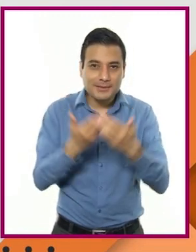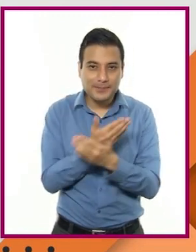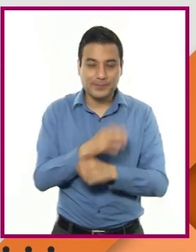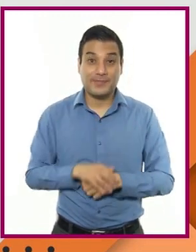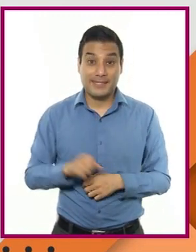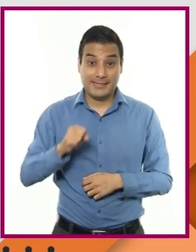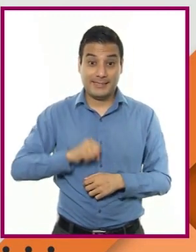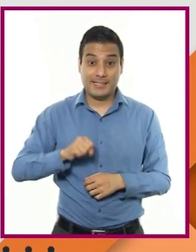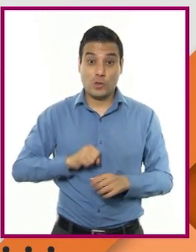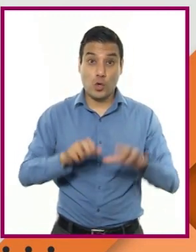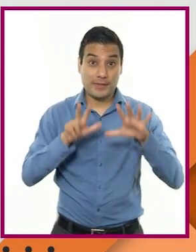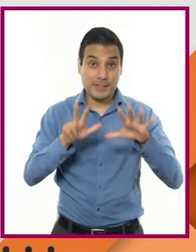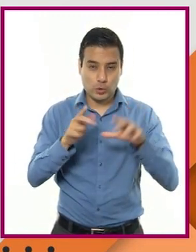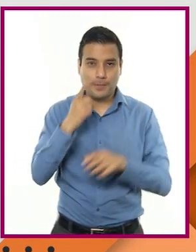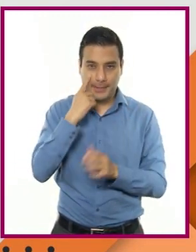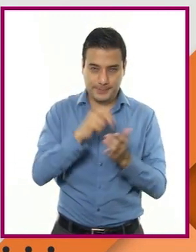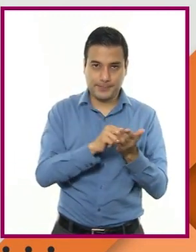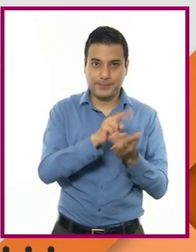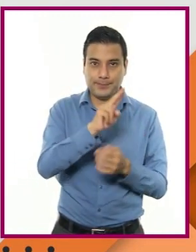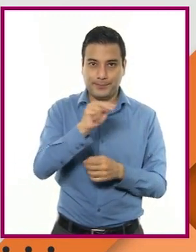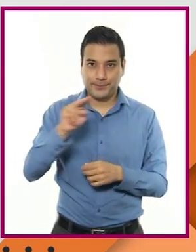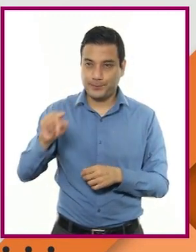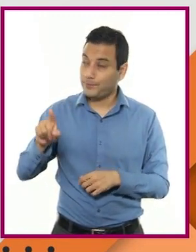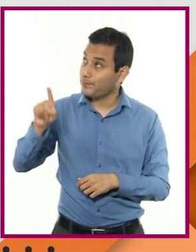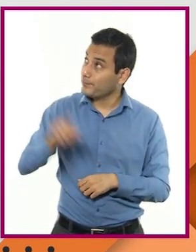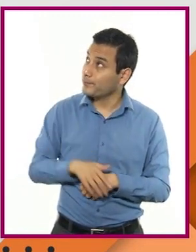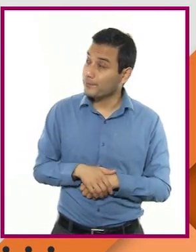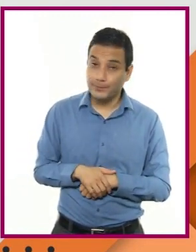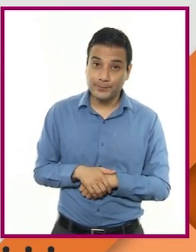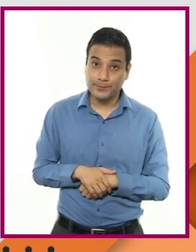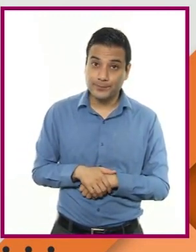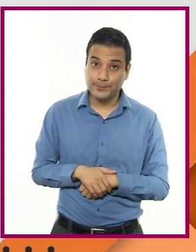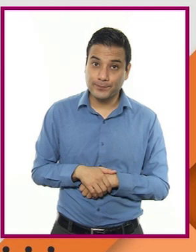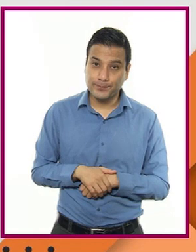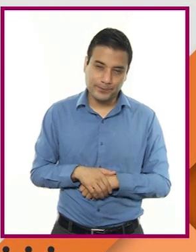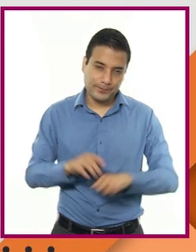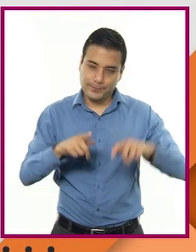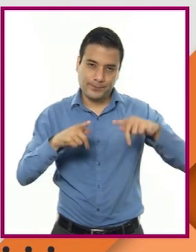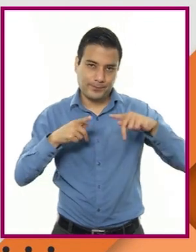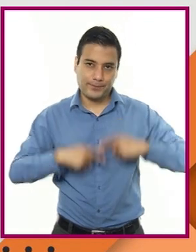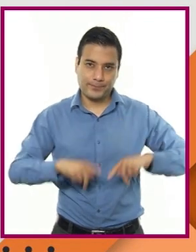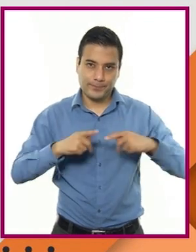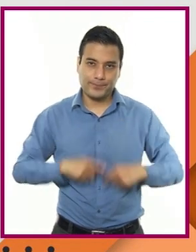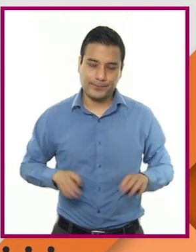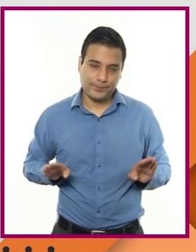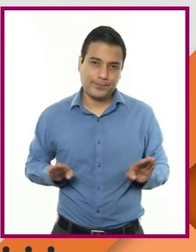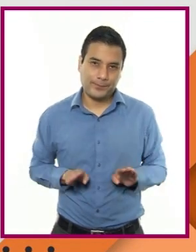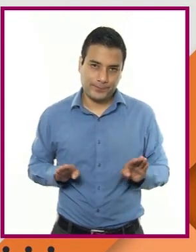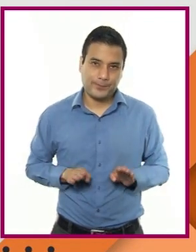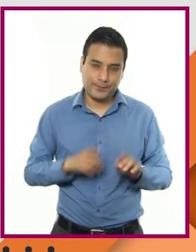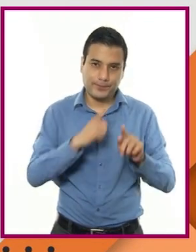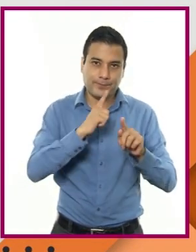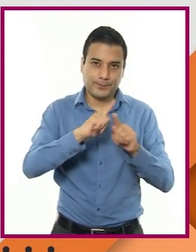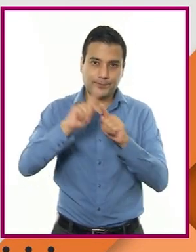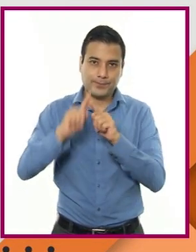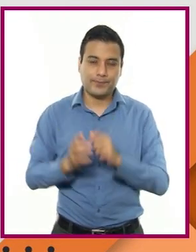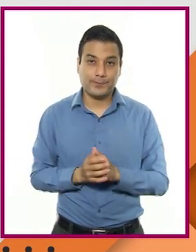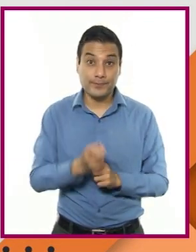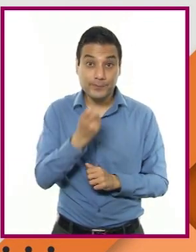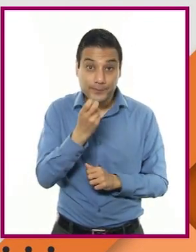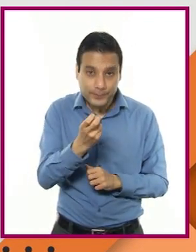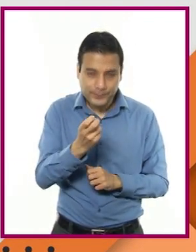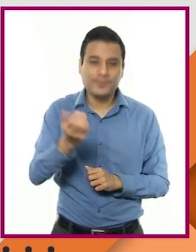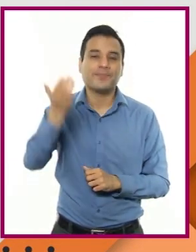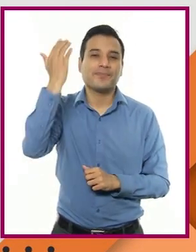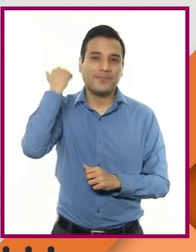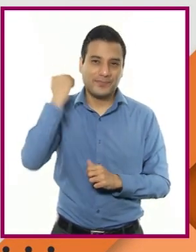se pintaron en la Nueva España numerosos cuadros de castas. Estas pinturas, de alguna manera, reflejan el mestizaje que